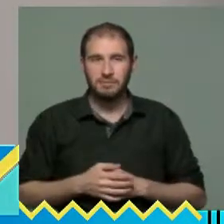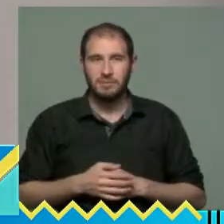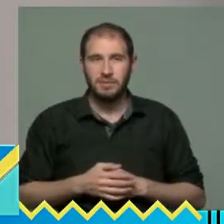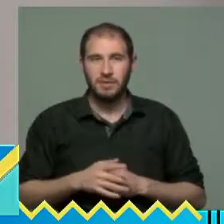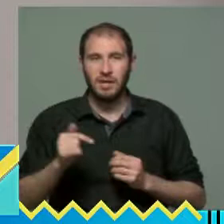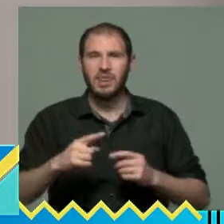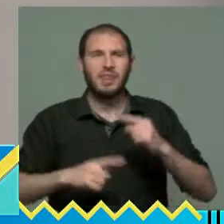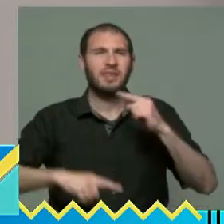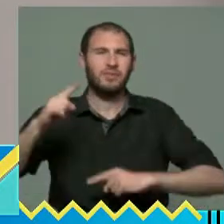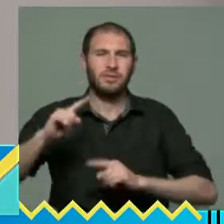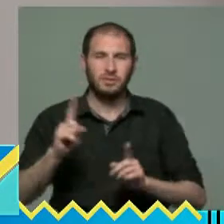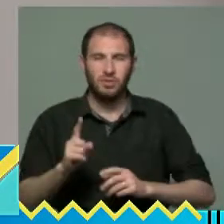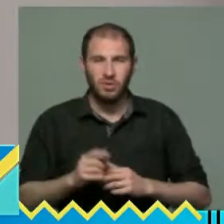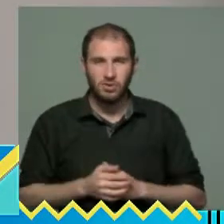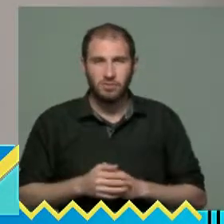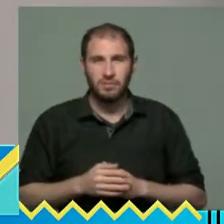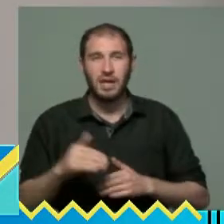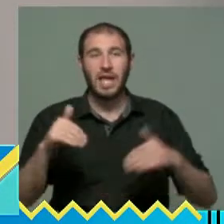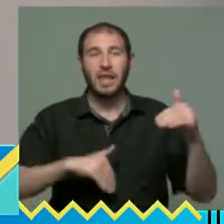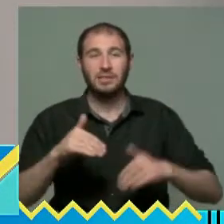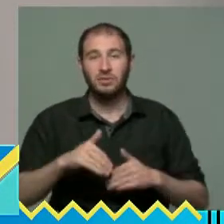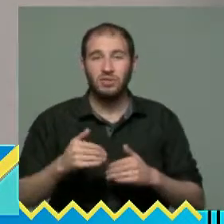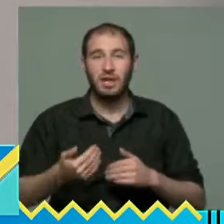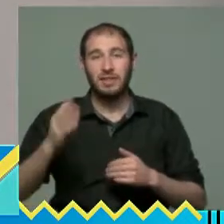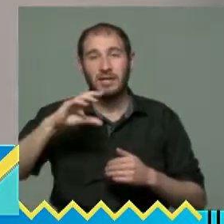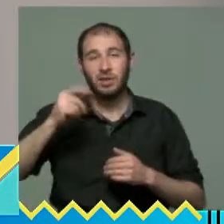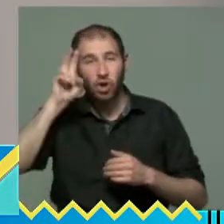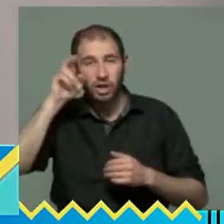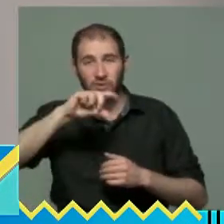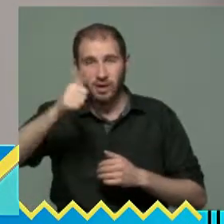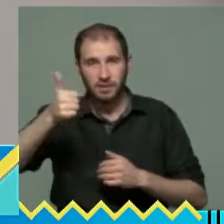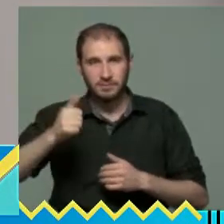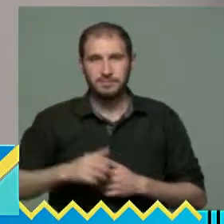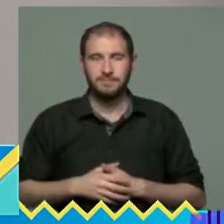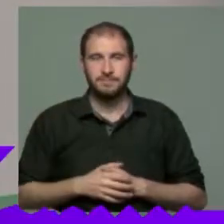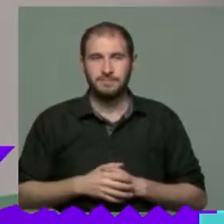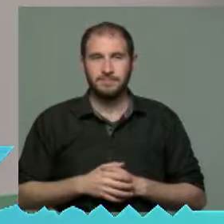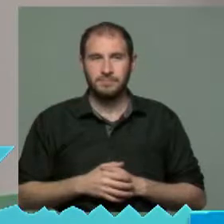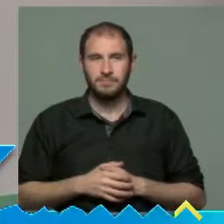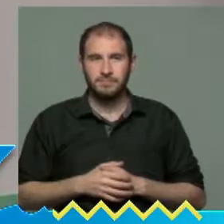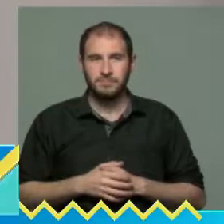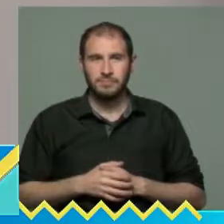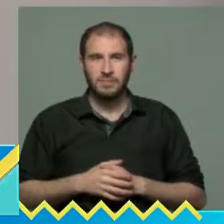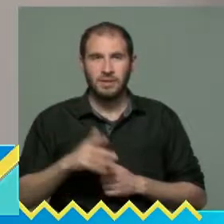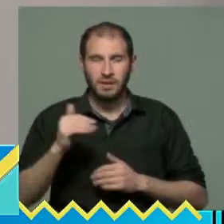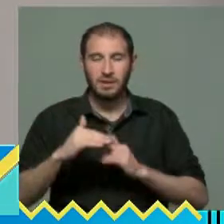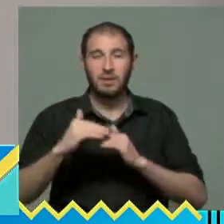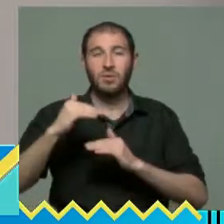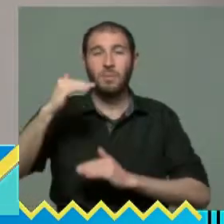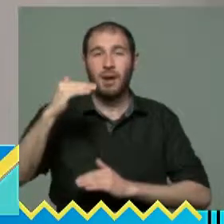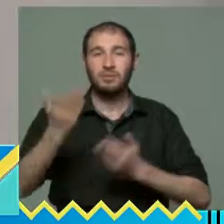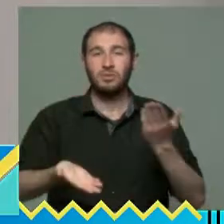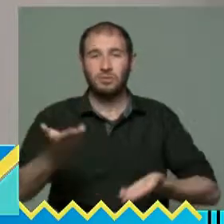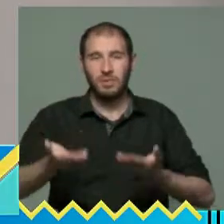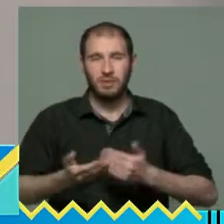tampoco fue muy distinta de lo que fueron las elecciones cuando ganó Cornejo. Es decir, en ese sentido, no, si bien creció con respecto a lo que había